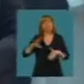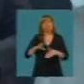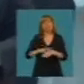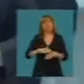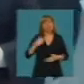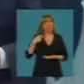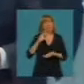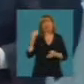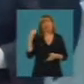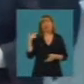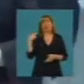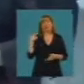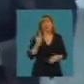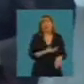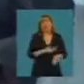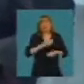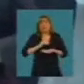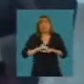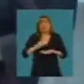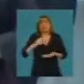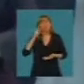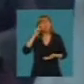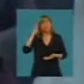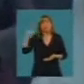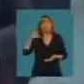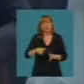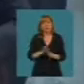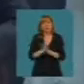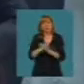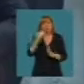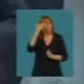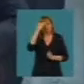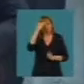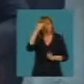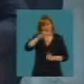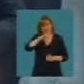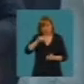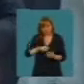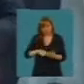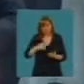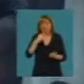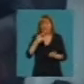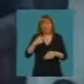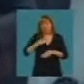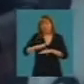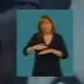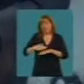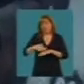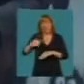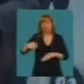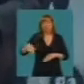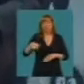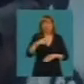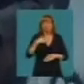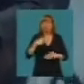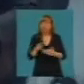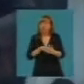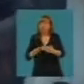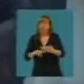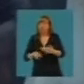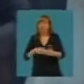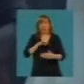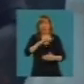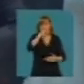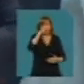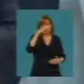aceptan, cumpliendo y haciendo cumplir la Constitución de la Nación Argentina en cuanto de ellos le penda. Leo a la señora Presidenta de la